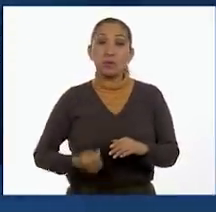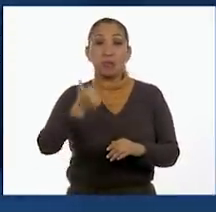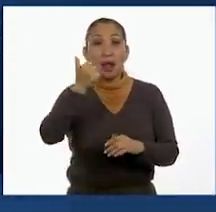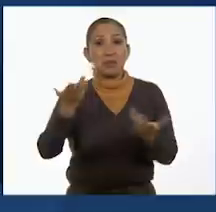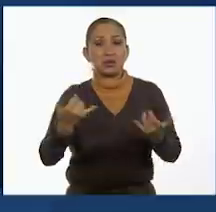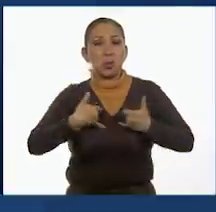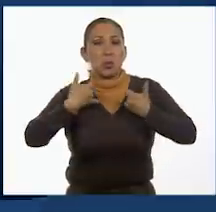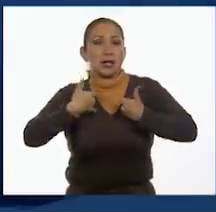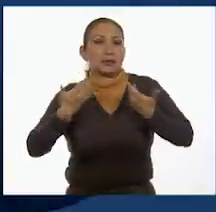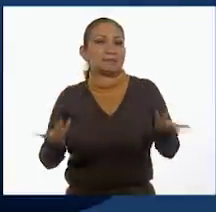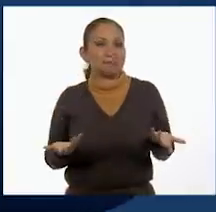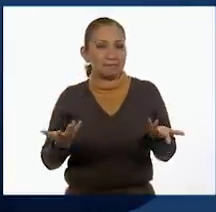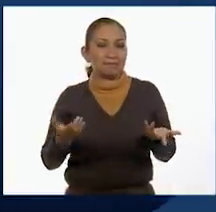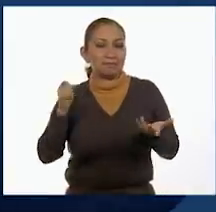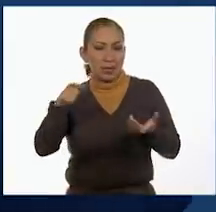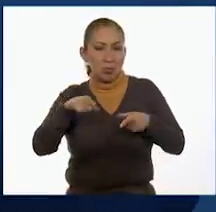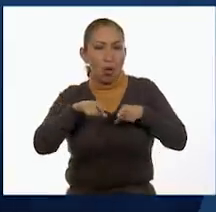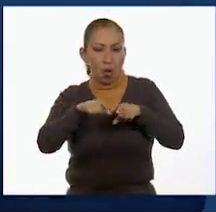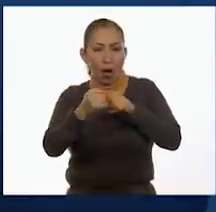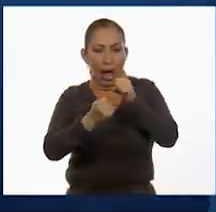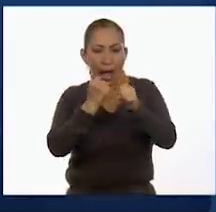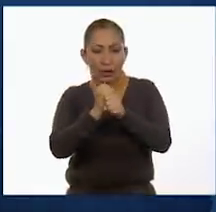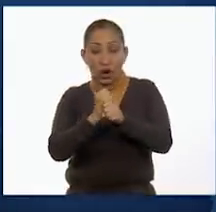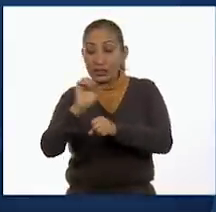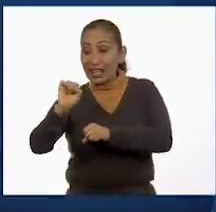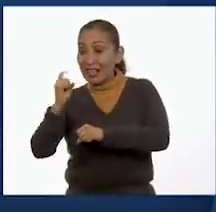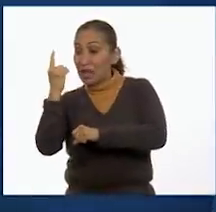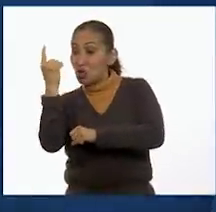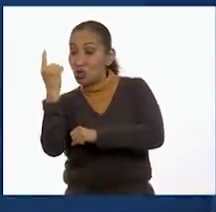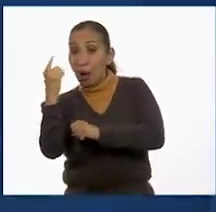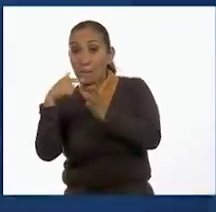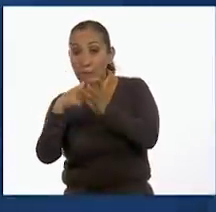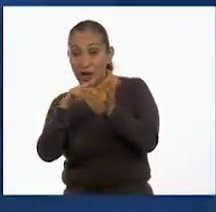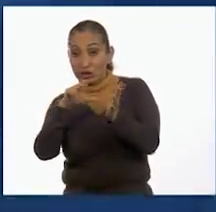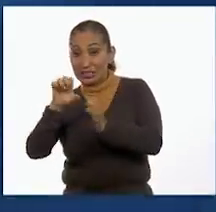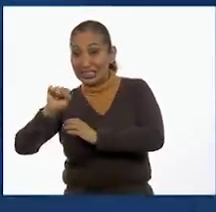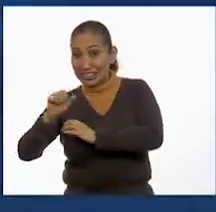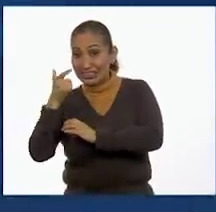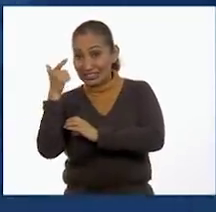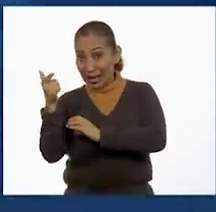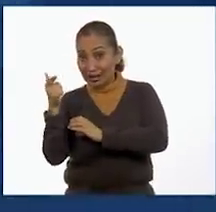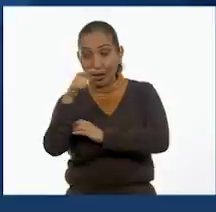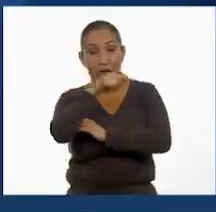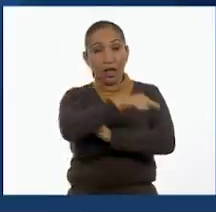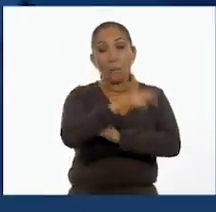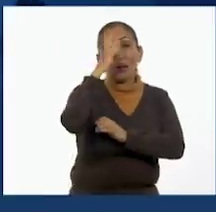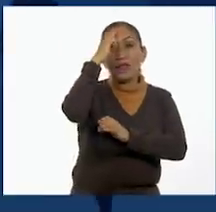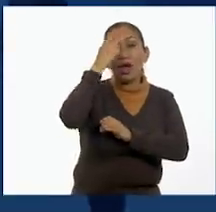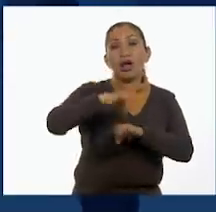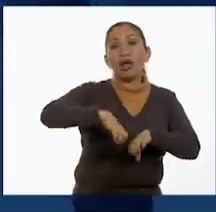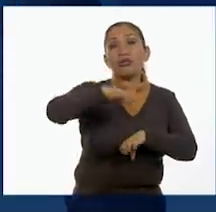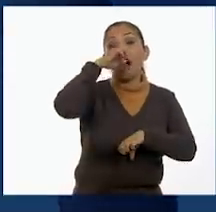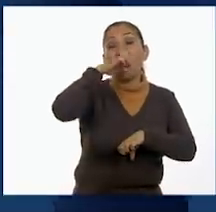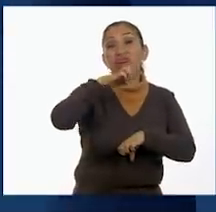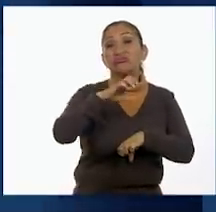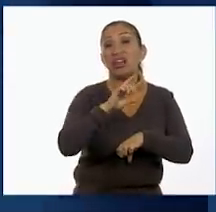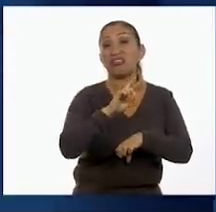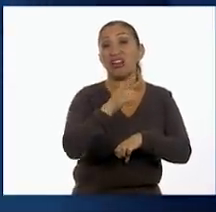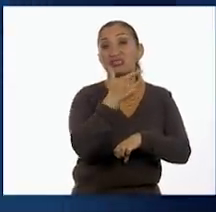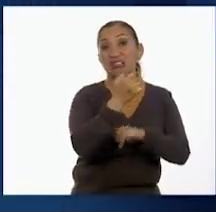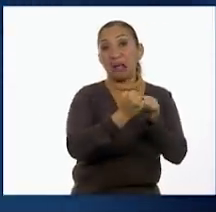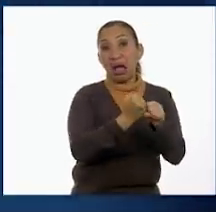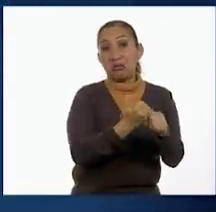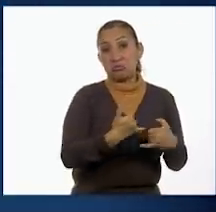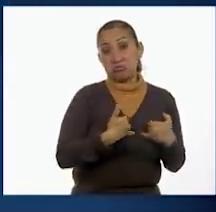vez. En el mismo año en el que Juárez tenía 61, en 1867, este Porfirio Díaz apenas tenía